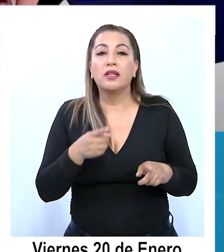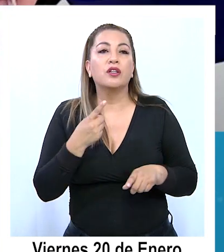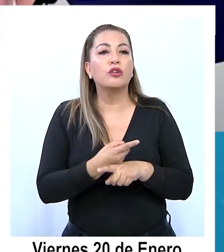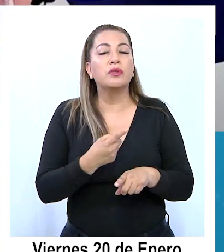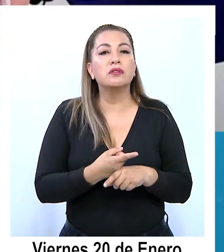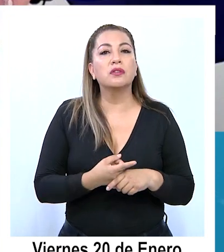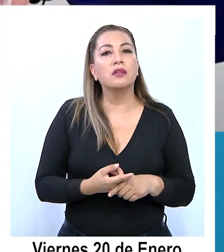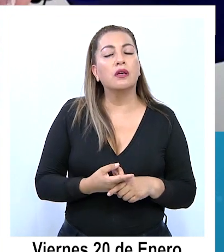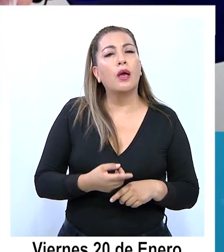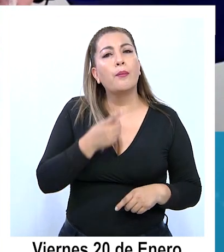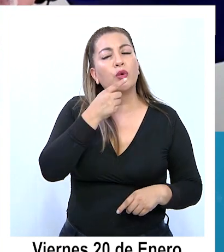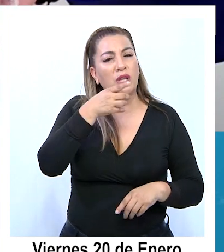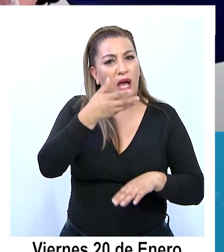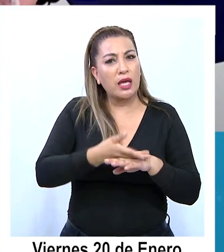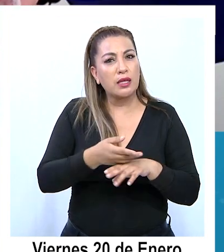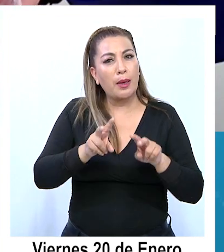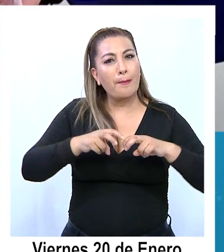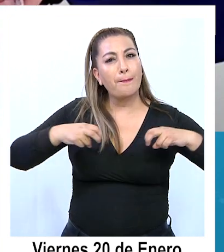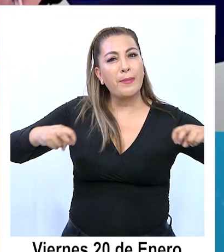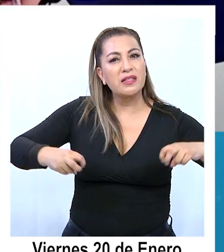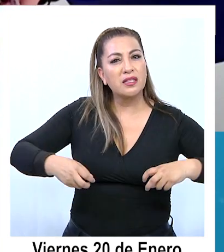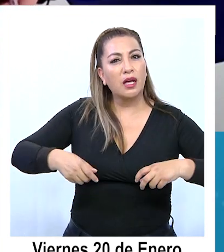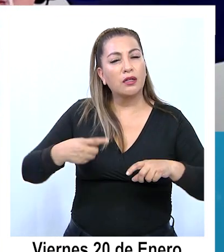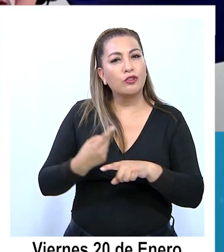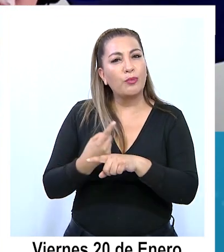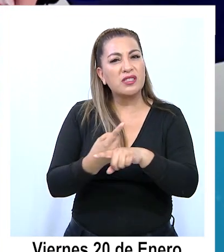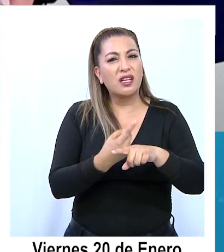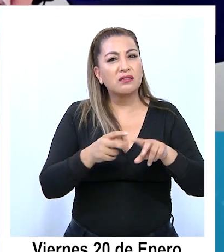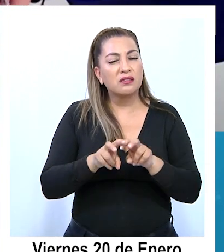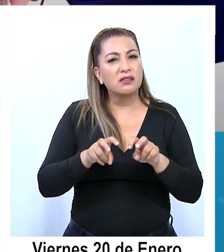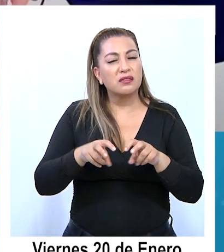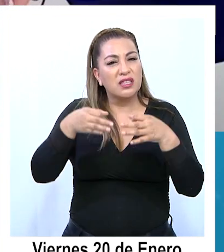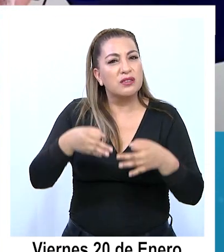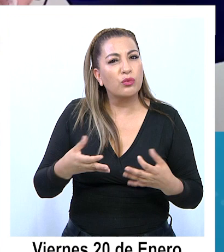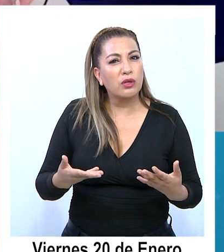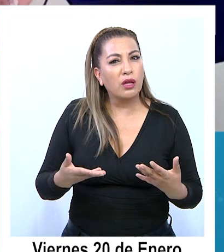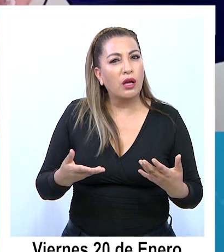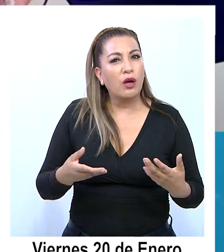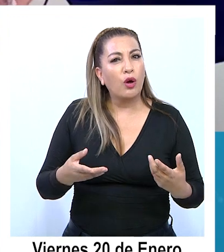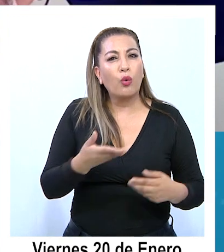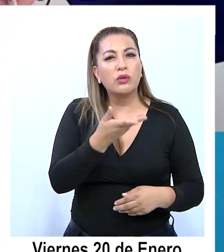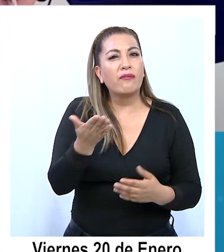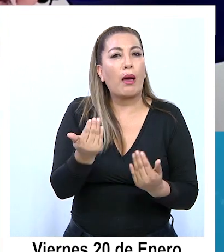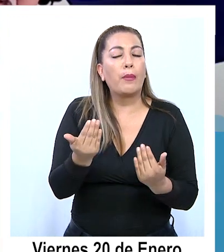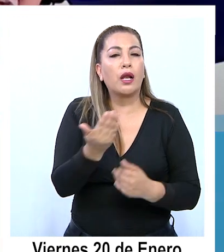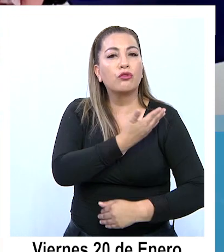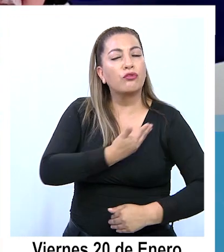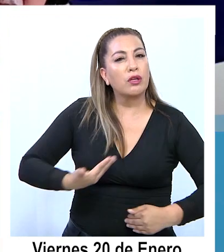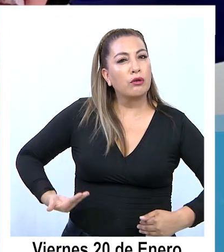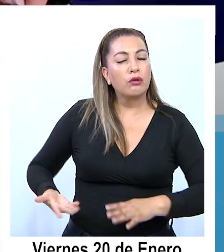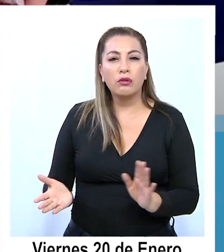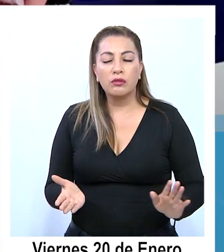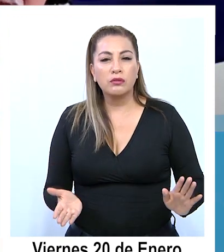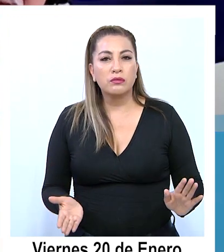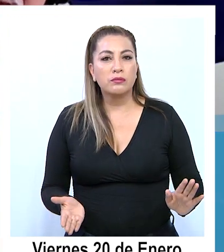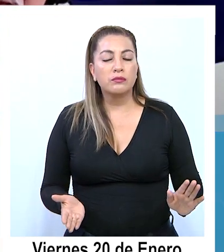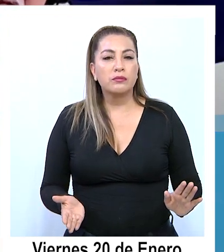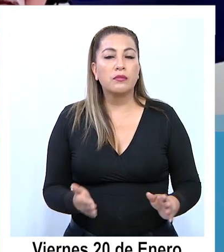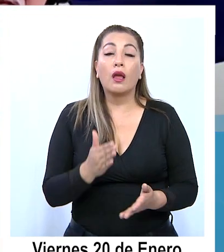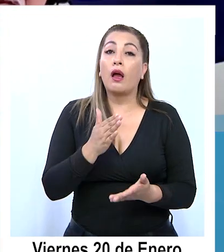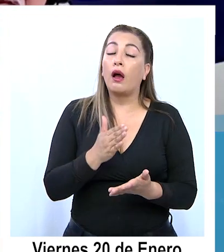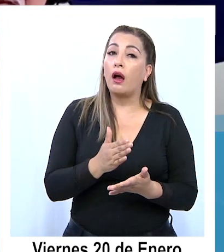volver a la mesa de seguridad ustedes o no? O van a esperar que el gobierno, digamos, haga algún gesto? Al día de